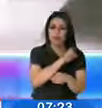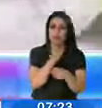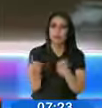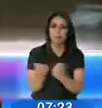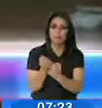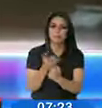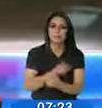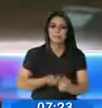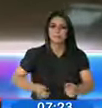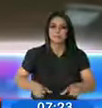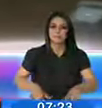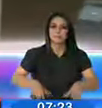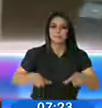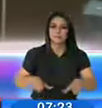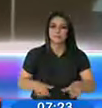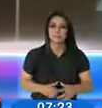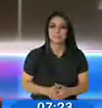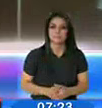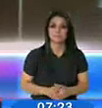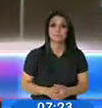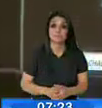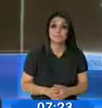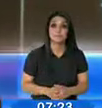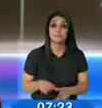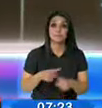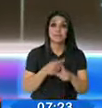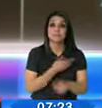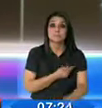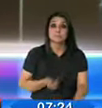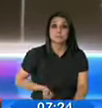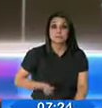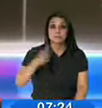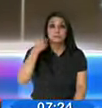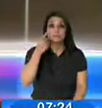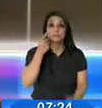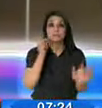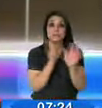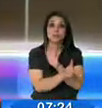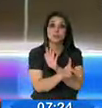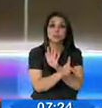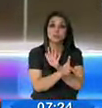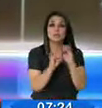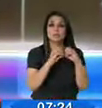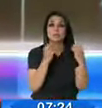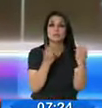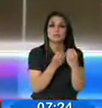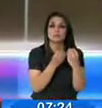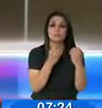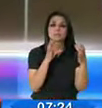Lenín Moreno. Al presentar una denuncia ante la Organización de Estados